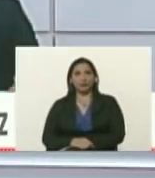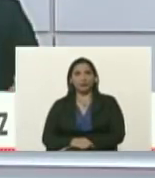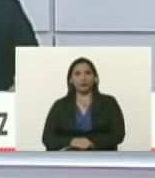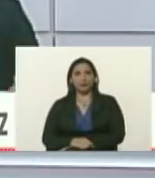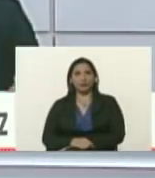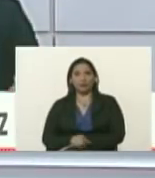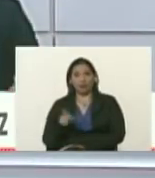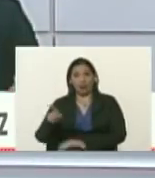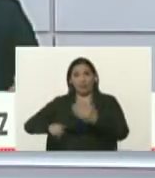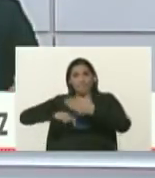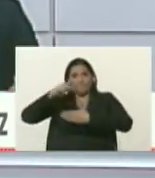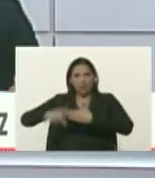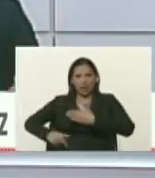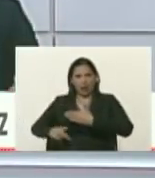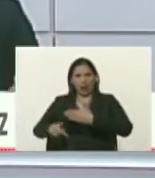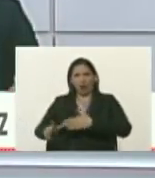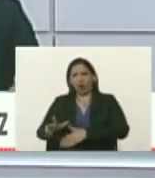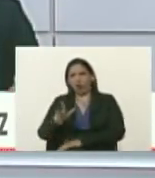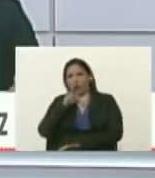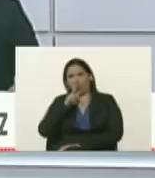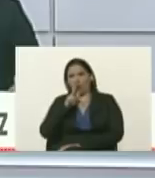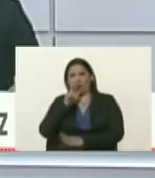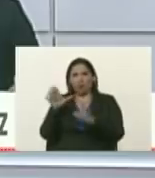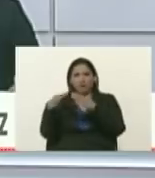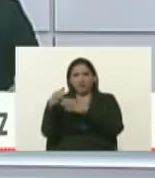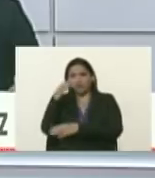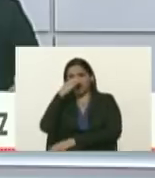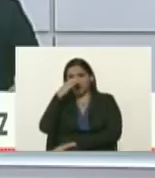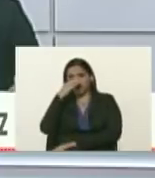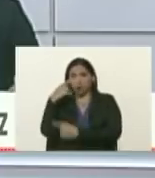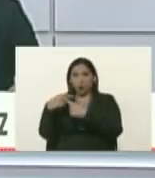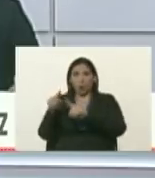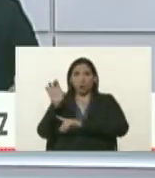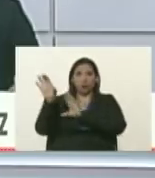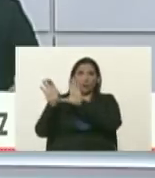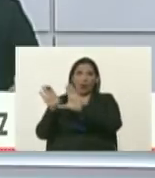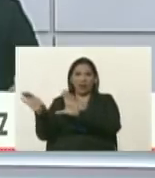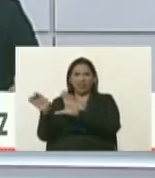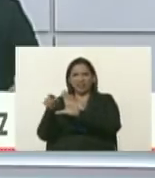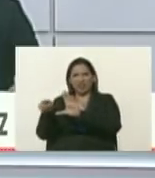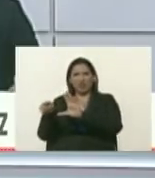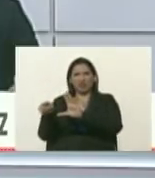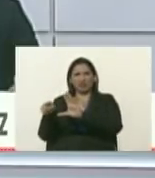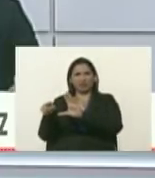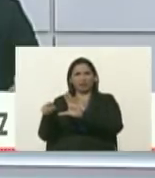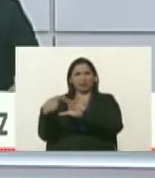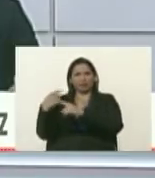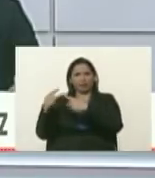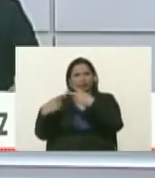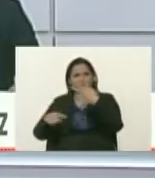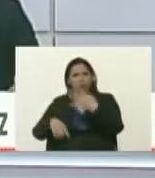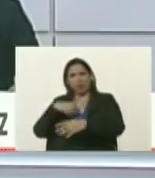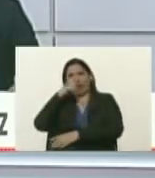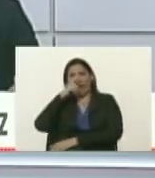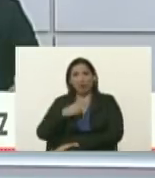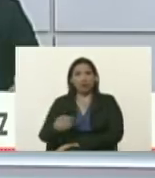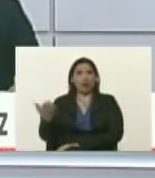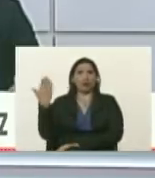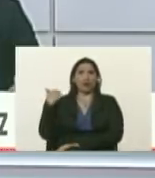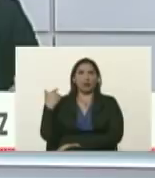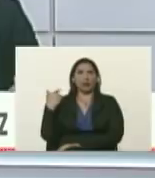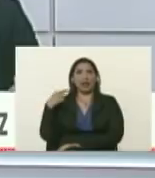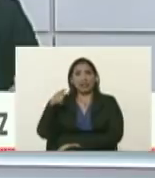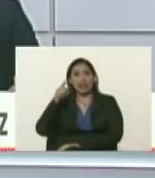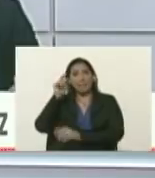Este plan macabro de esta organización criminal transnacional fue urdido en años anteriores. Esa misma